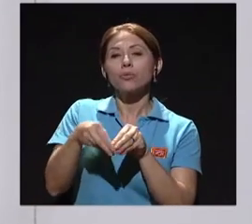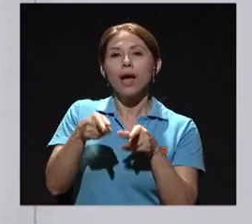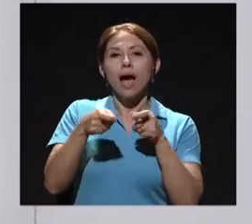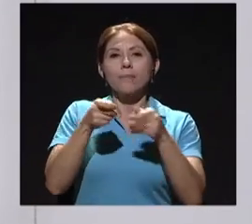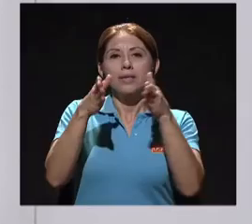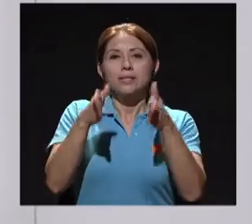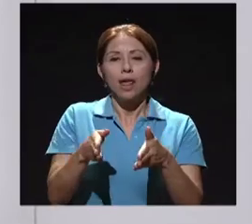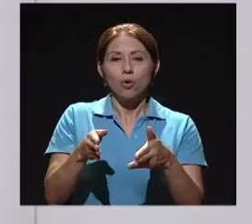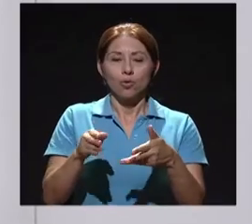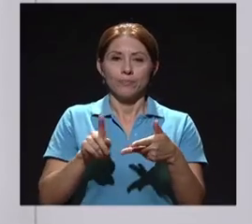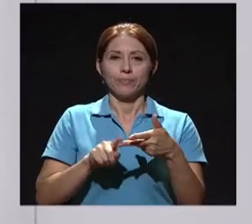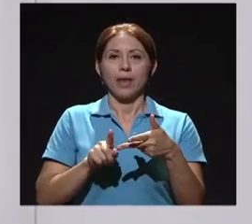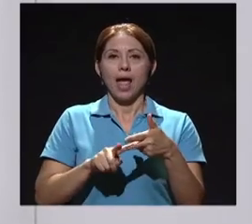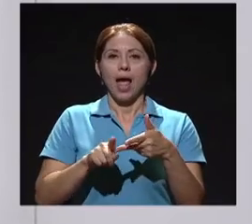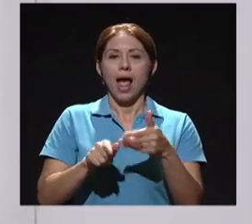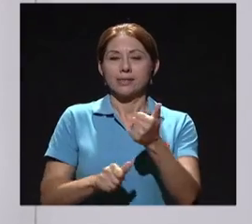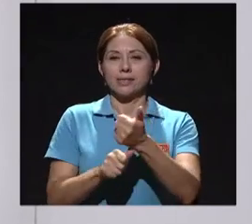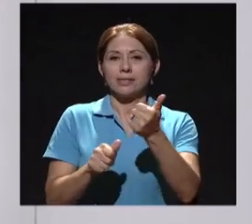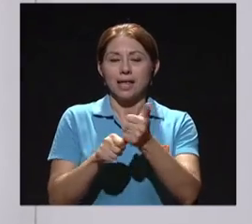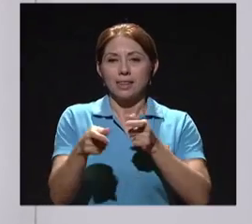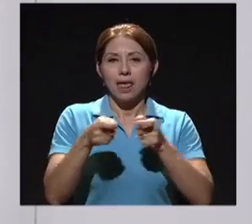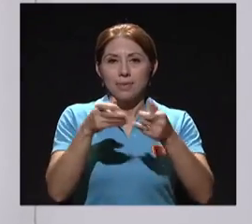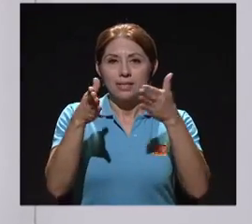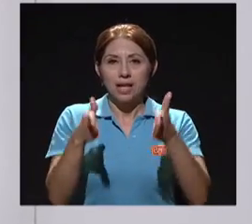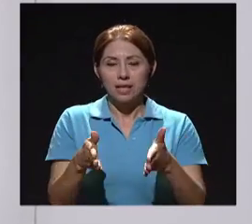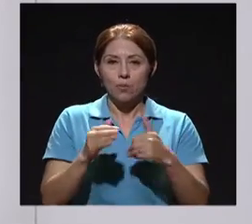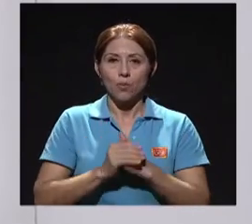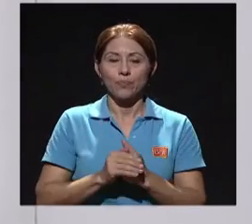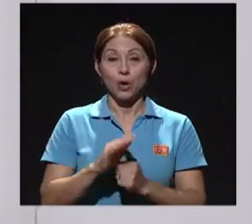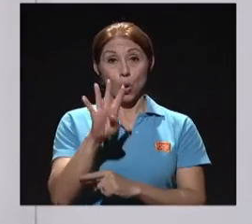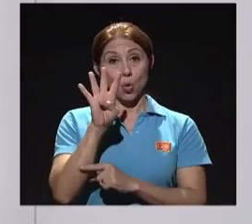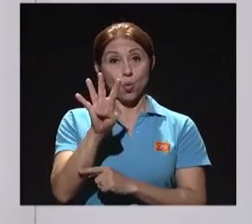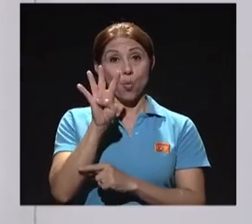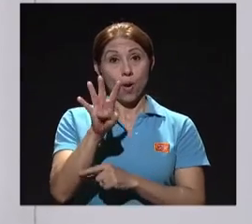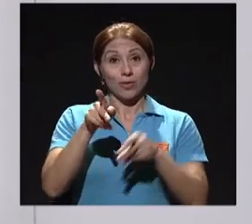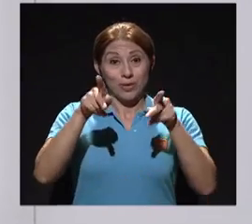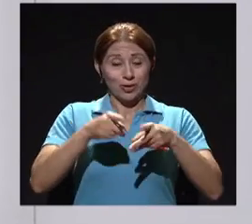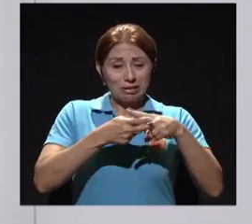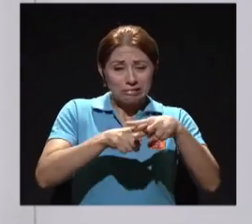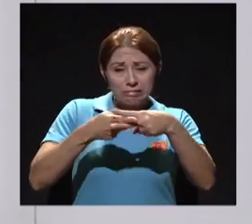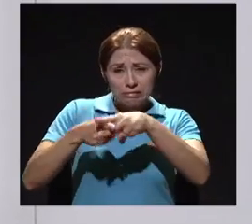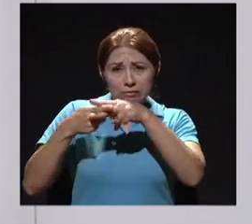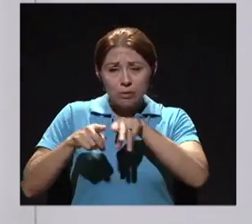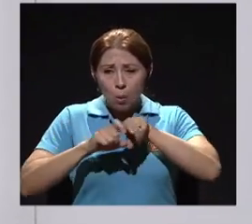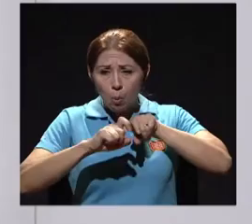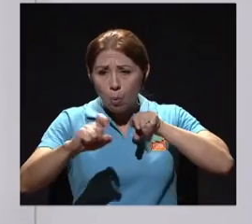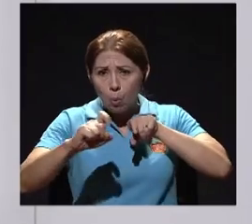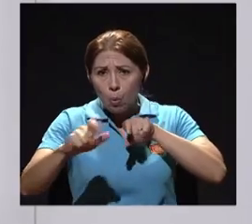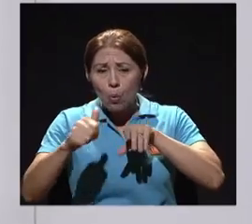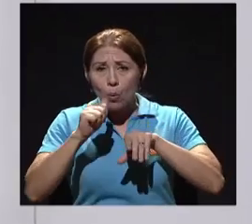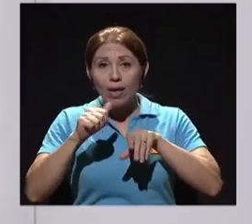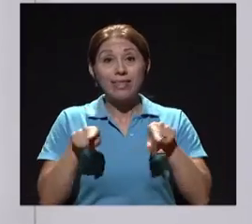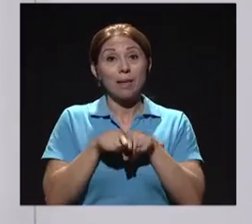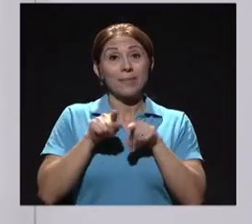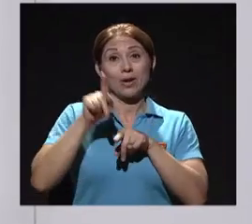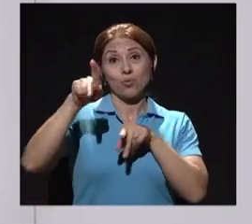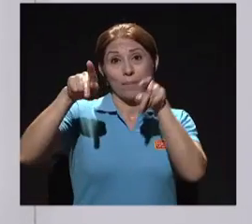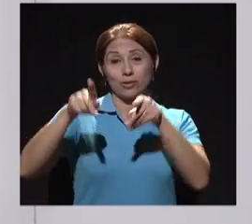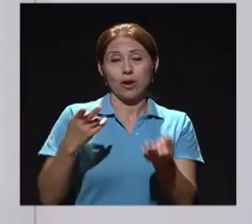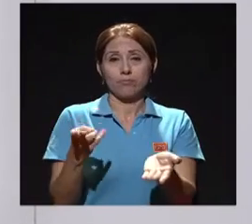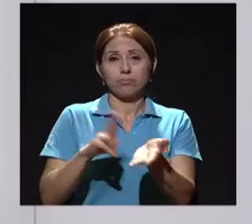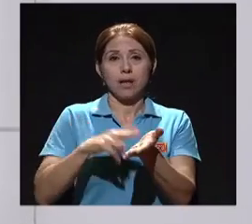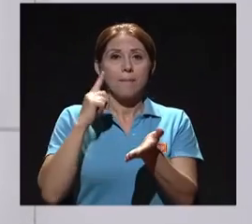queremos asistente administrativo tenemos cuatro fontaneros tenemos una persona capacitada en el cuido de la